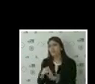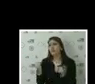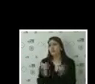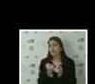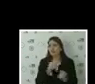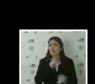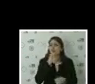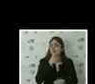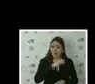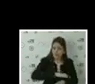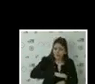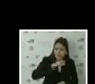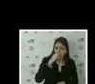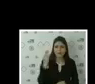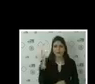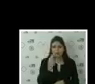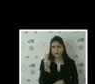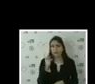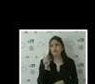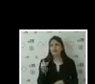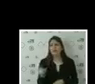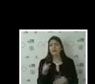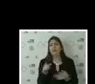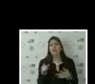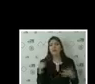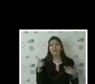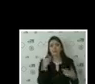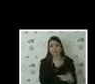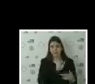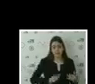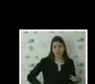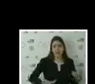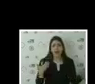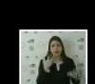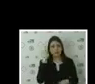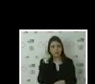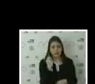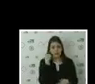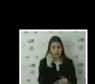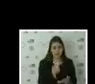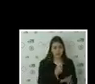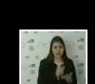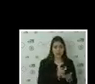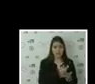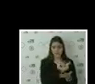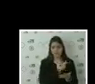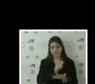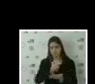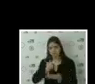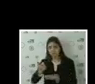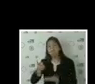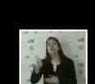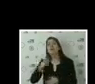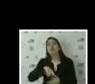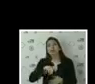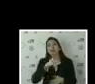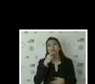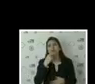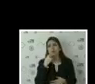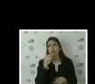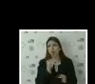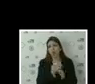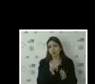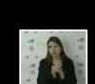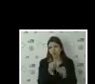mayores. Justamente creo que la acción del presidente de las pensiones del adulto mayor, bueno, pues ha ayudado mucho en esta